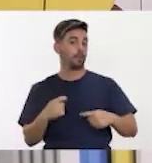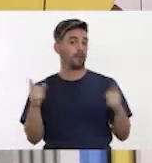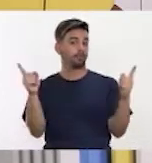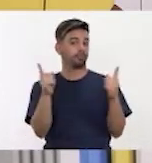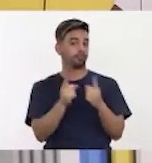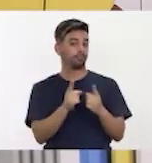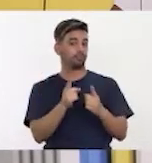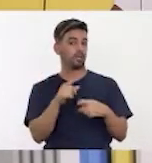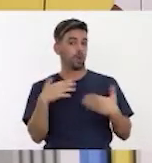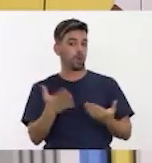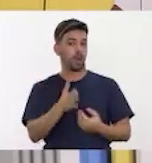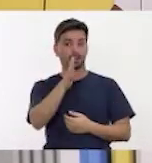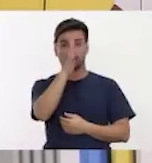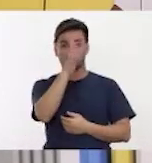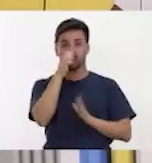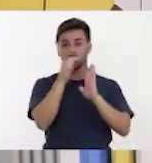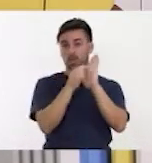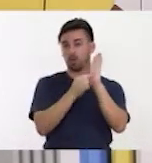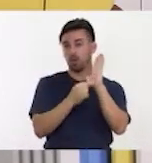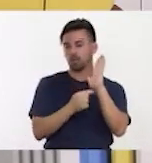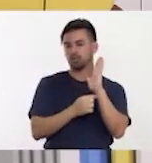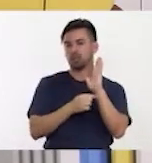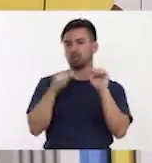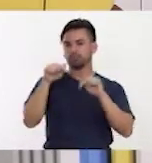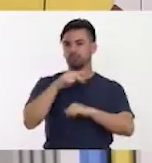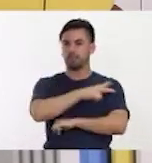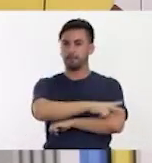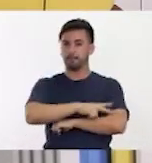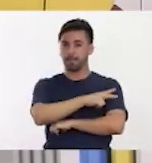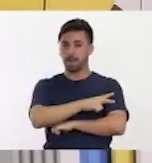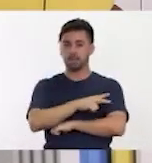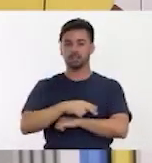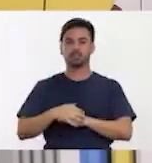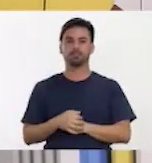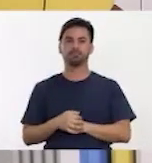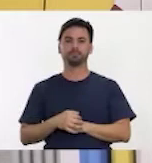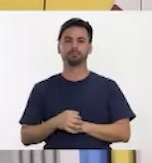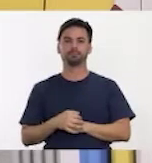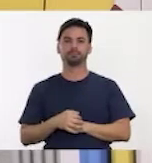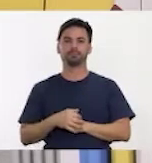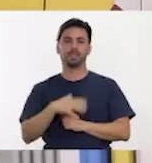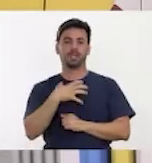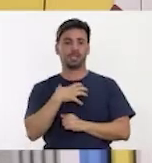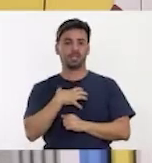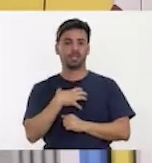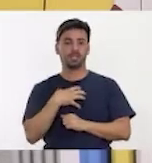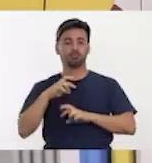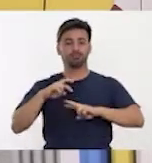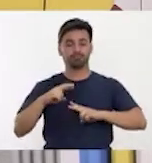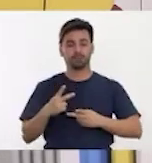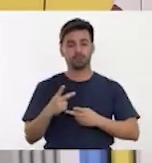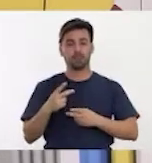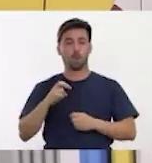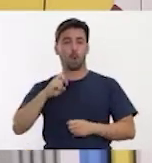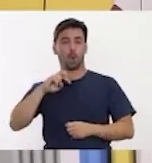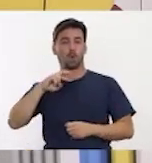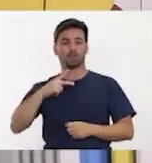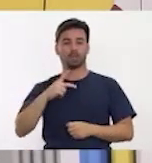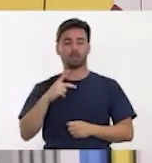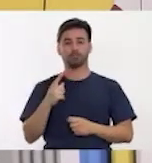Ustedes deberán resumir las consecuencias que para estos países supuso